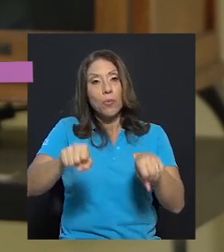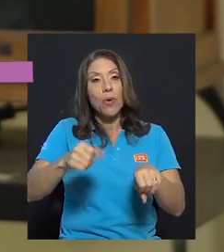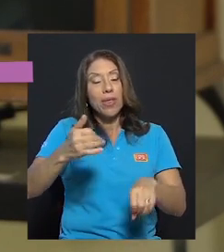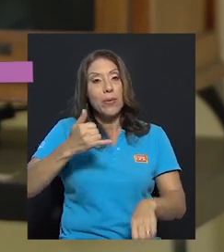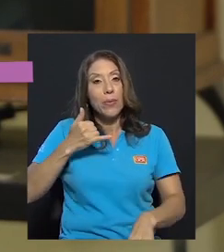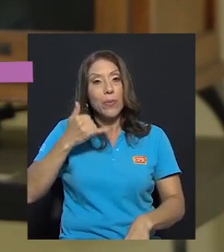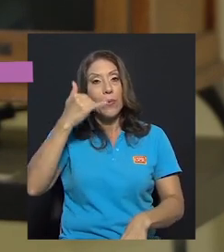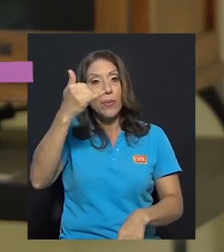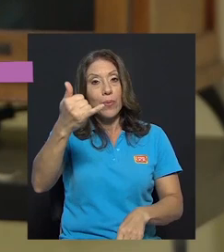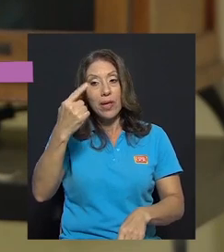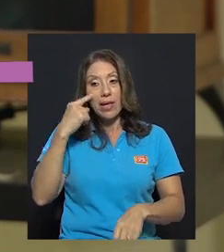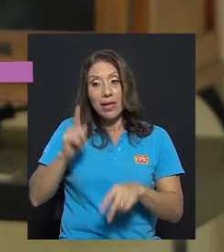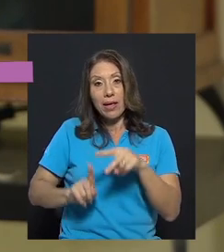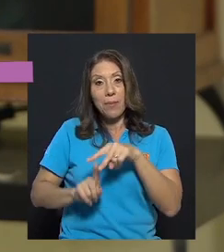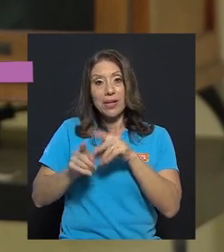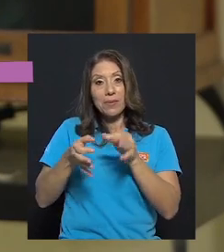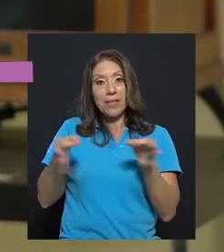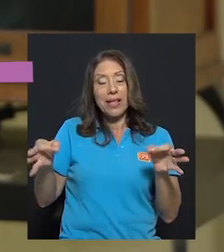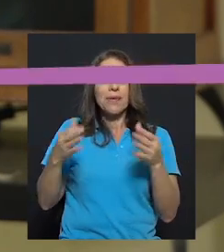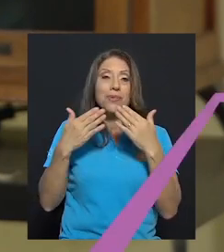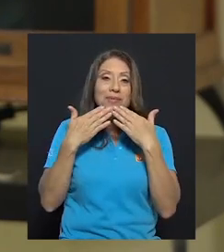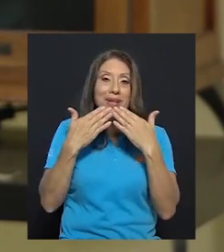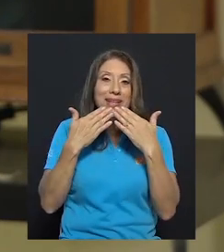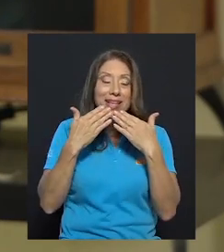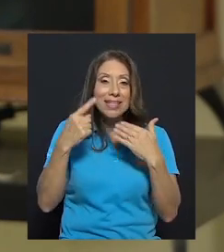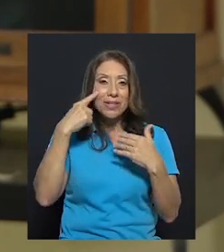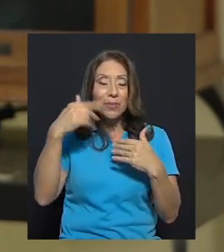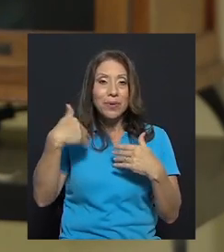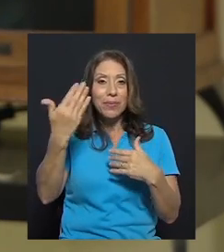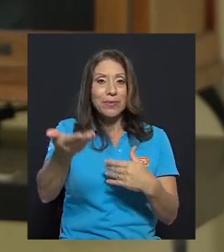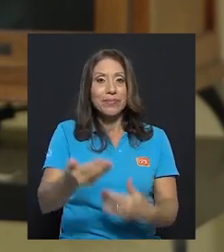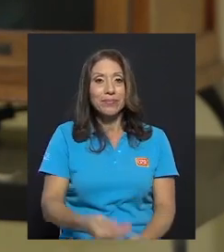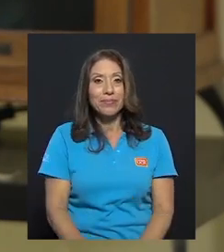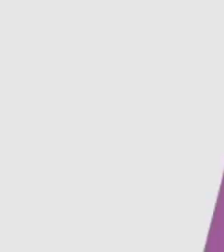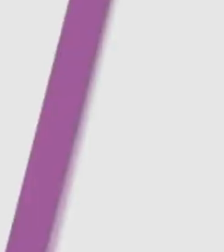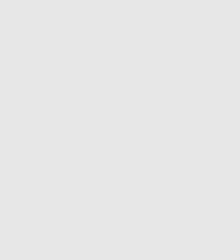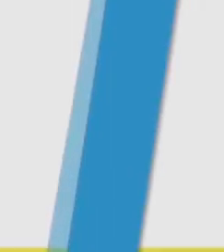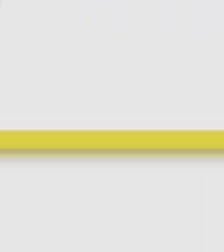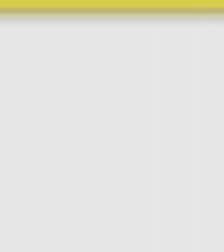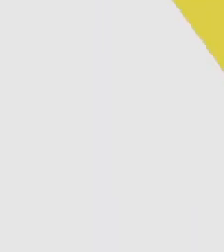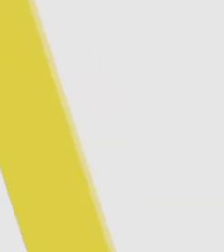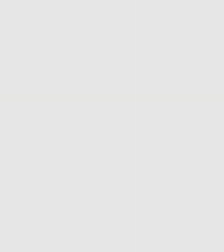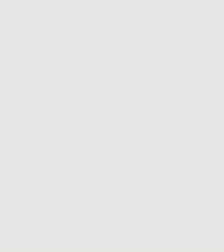a los números que aparecen en pantalla. Muchísimas gracias y hasta la próxima.